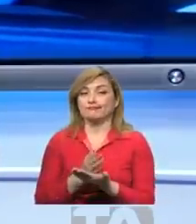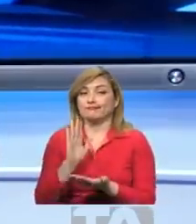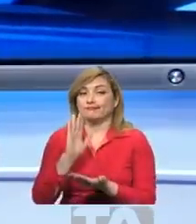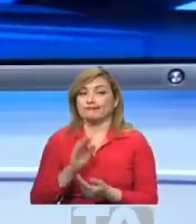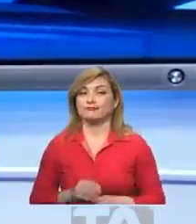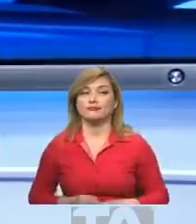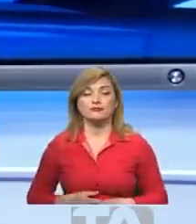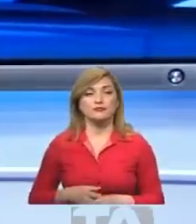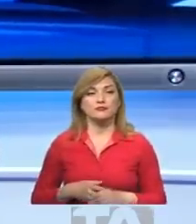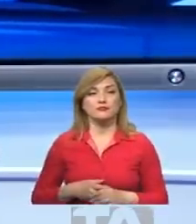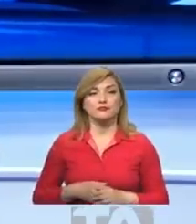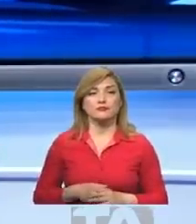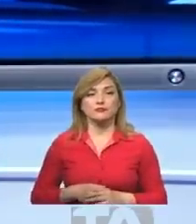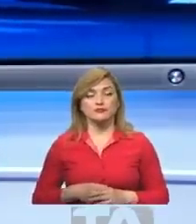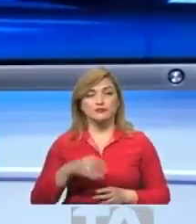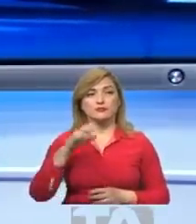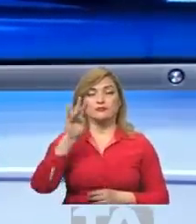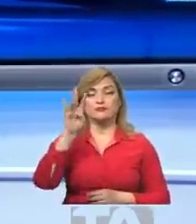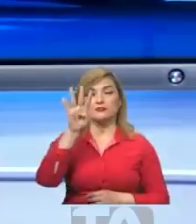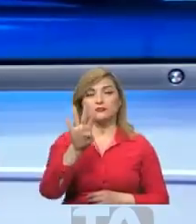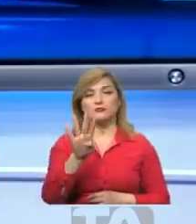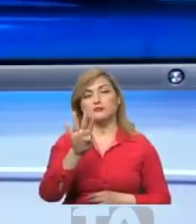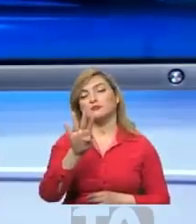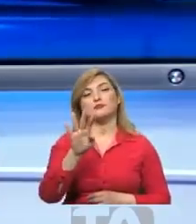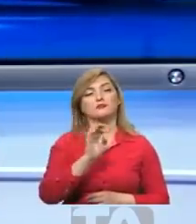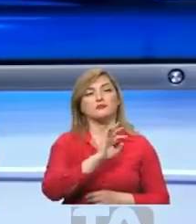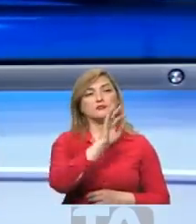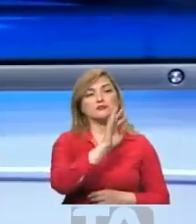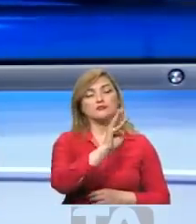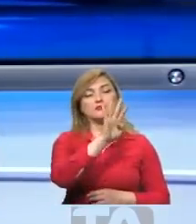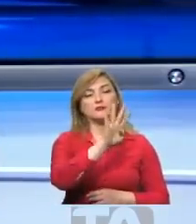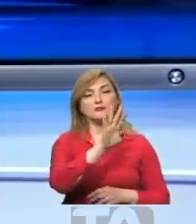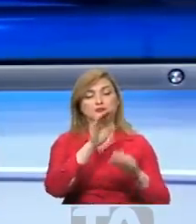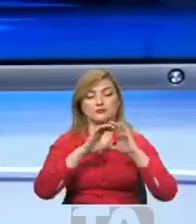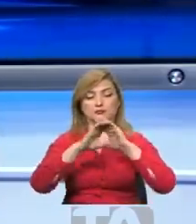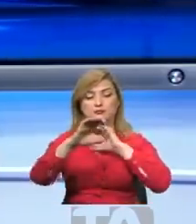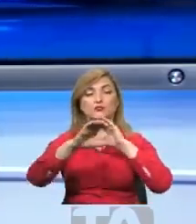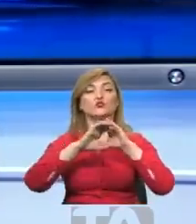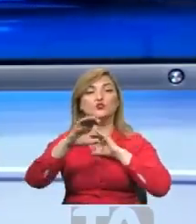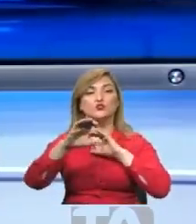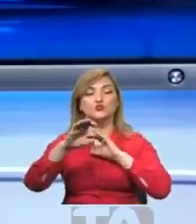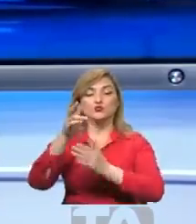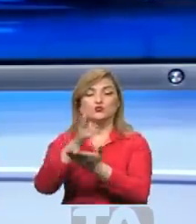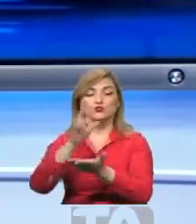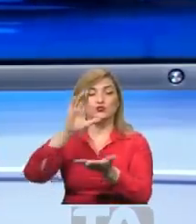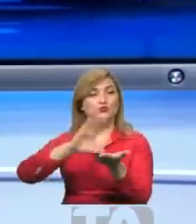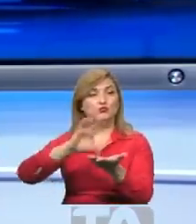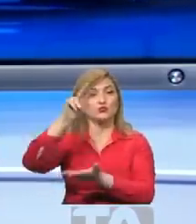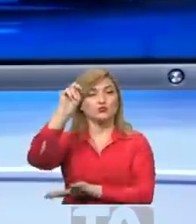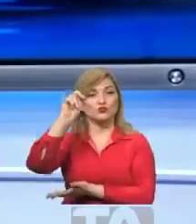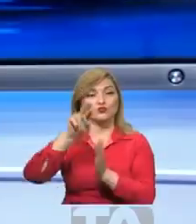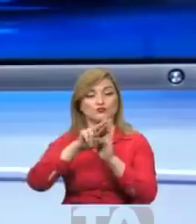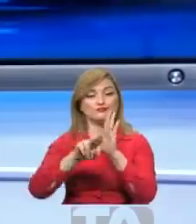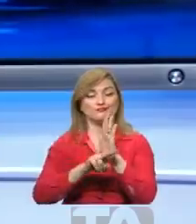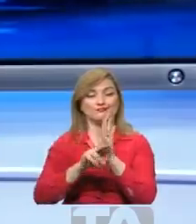retiradas de circulación. Los 74 buses articulados que prestan su servicio en el Corredor Central Norte no cuentan con este